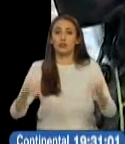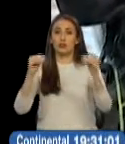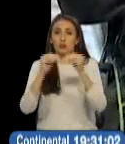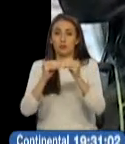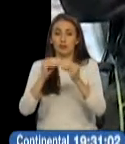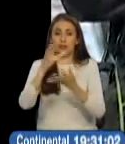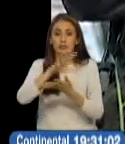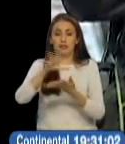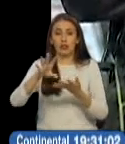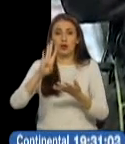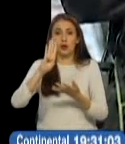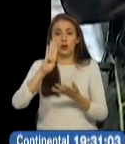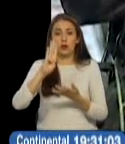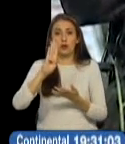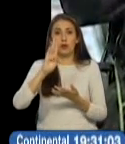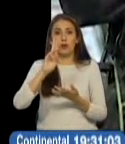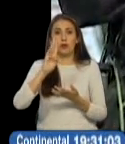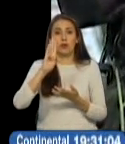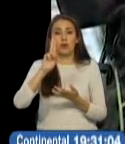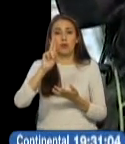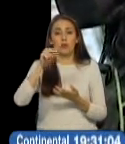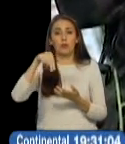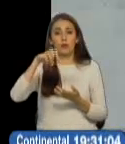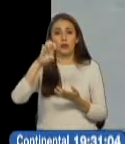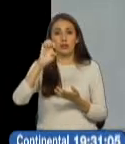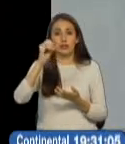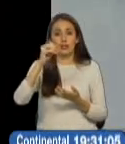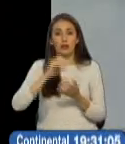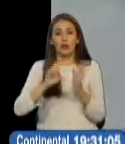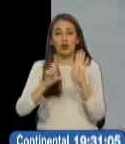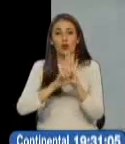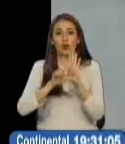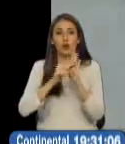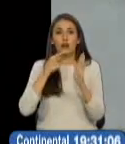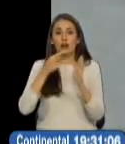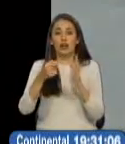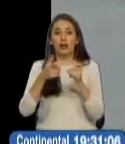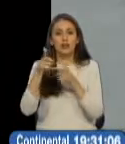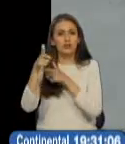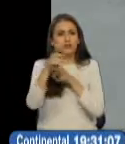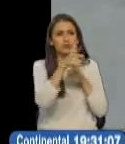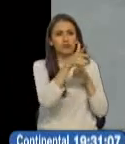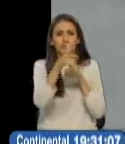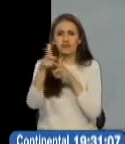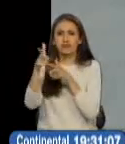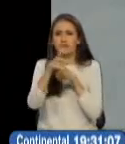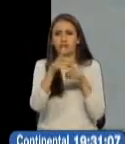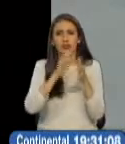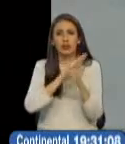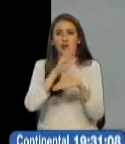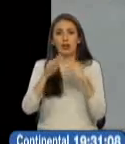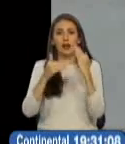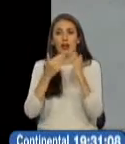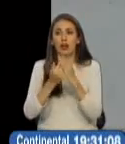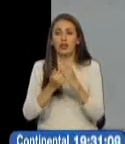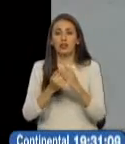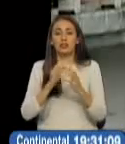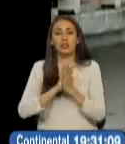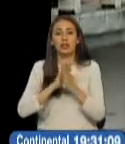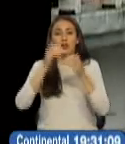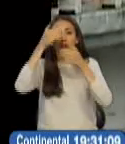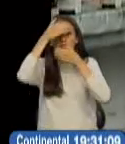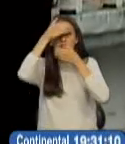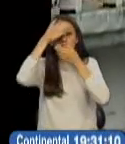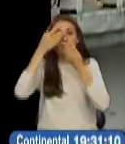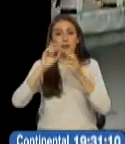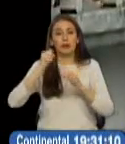la provincia de Borneo, en Filipinas, donde se declaró la ley Marshall tras varios ataques de grupos afines al autodenominado Estado Islámico. El